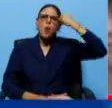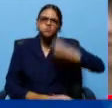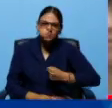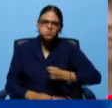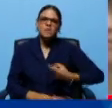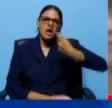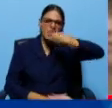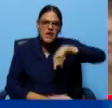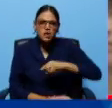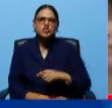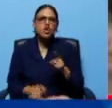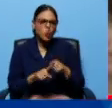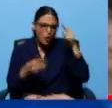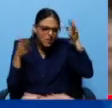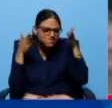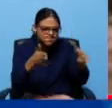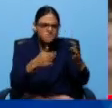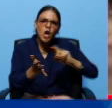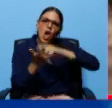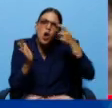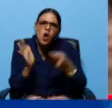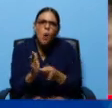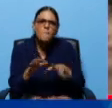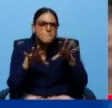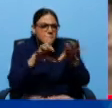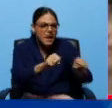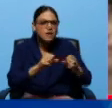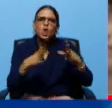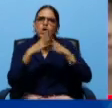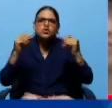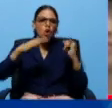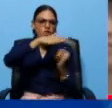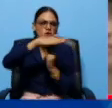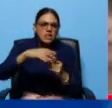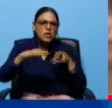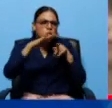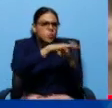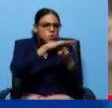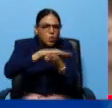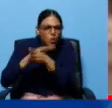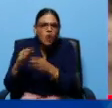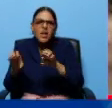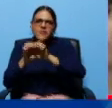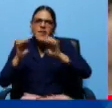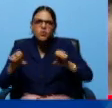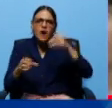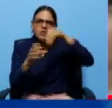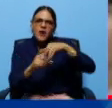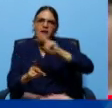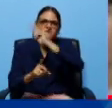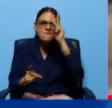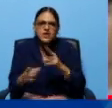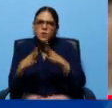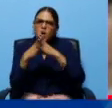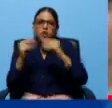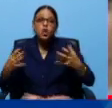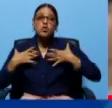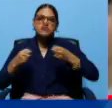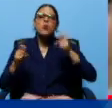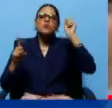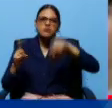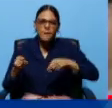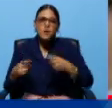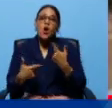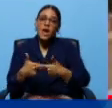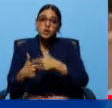y nos metemos de cabeza, de lleno, en todas las instalaciones educativas del país y de las de sanidad también. Así